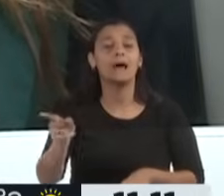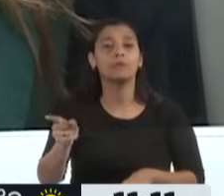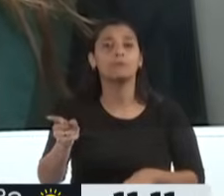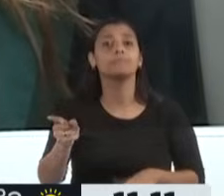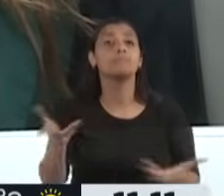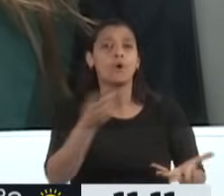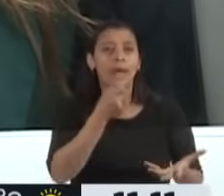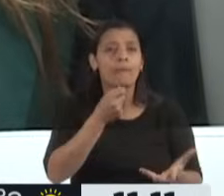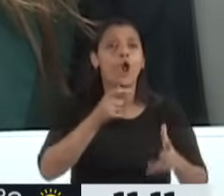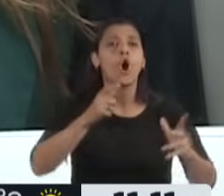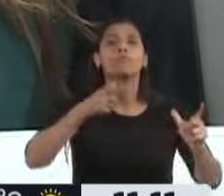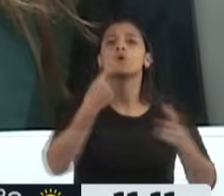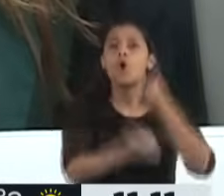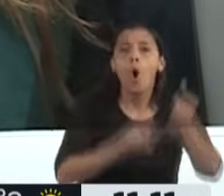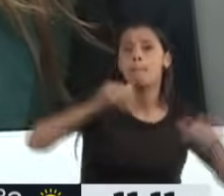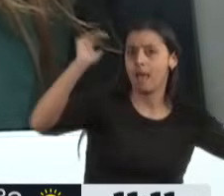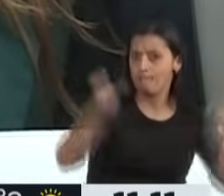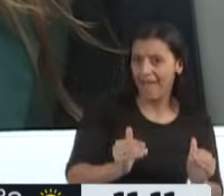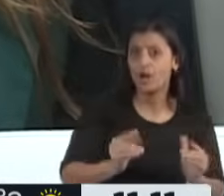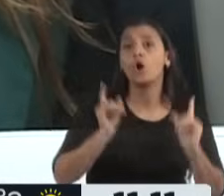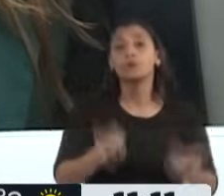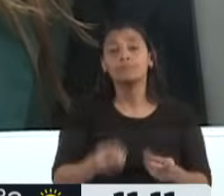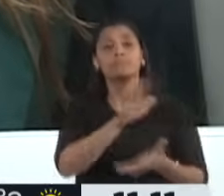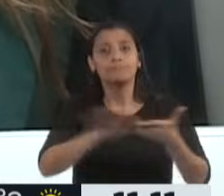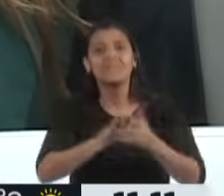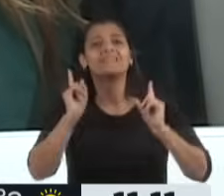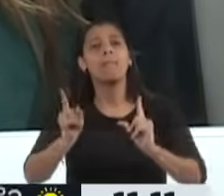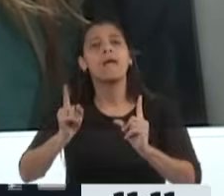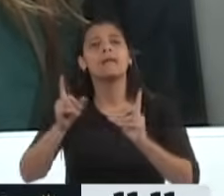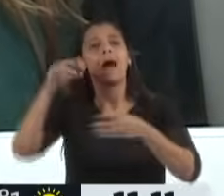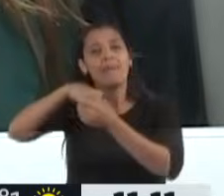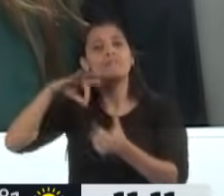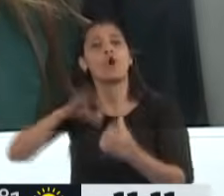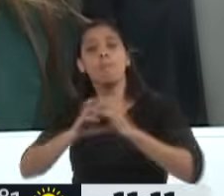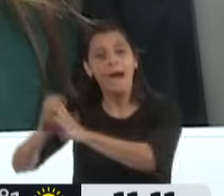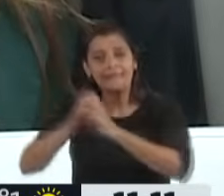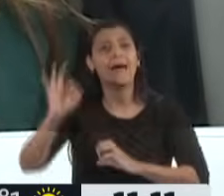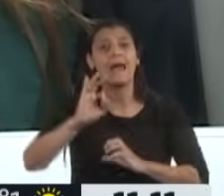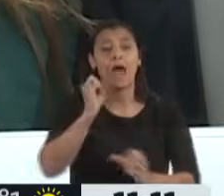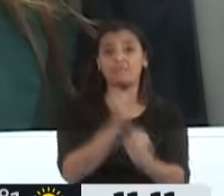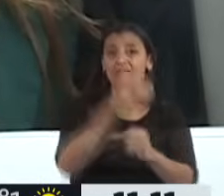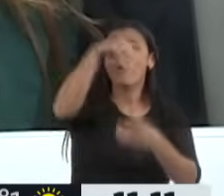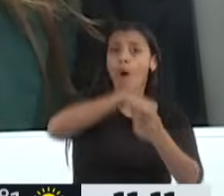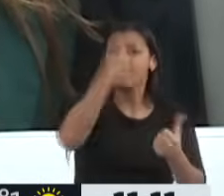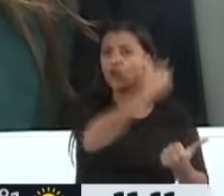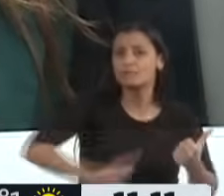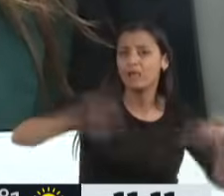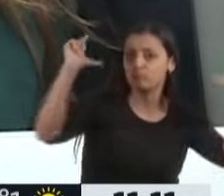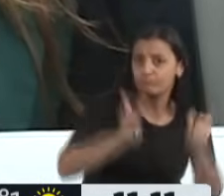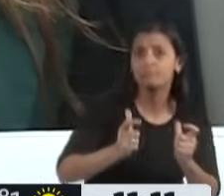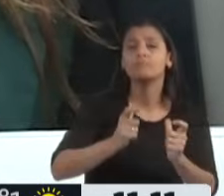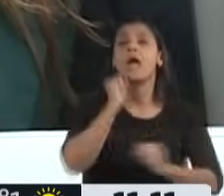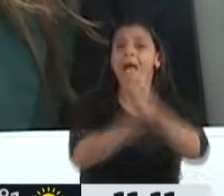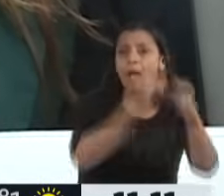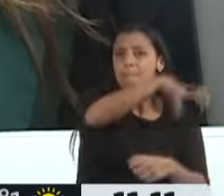plantearon, tener que hacer nuevas homologaciones en paritarias, la caída de puestos de trabajo en el Estado, bueno, cierre de empresas, disolución